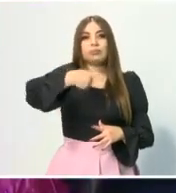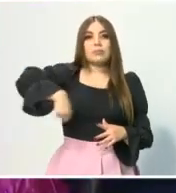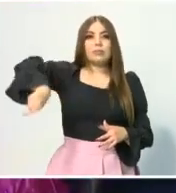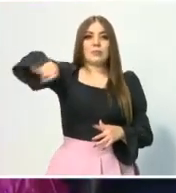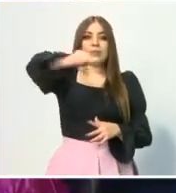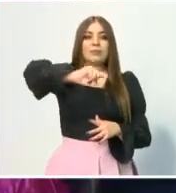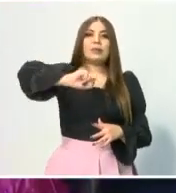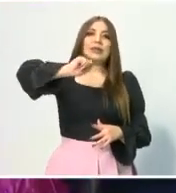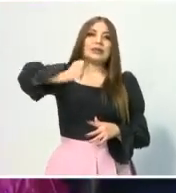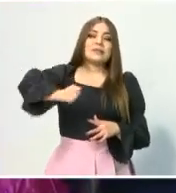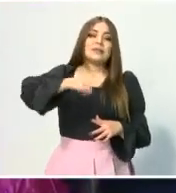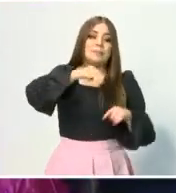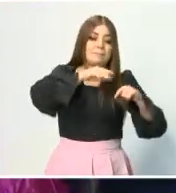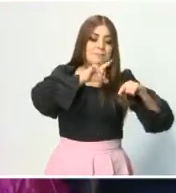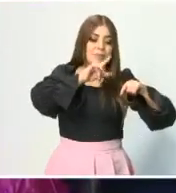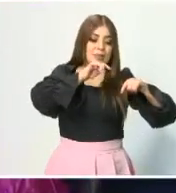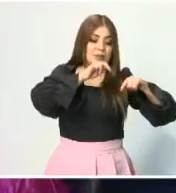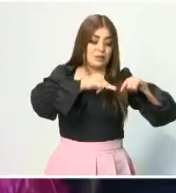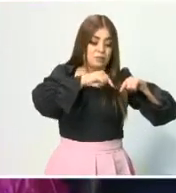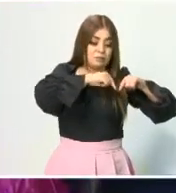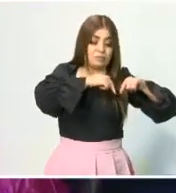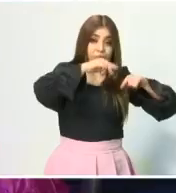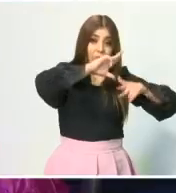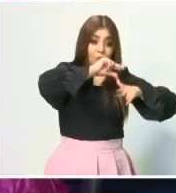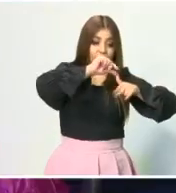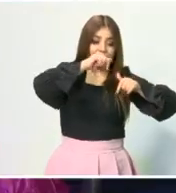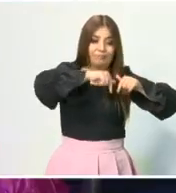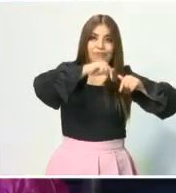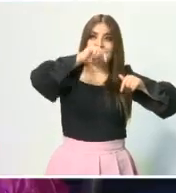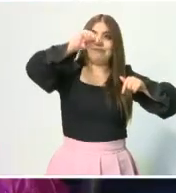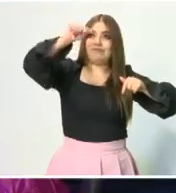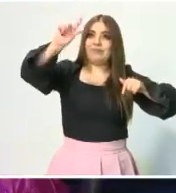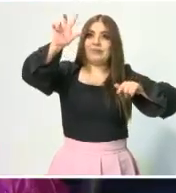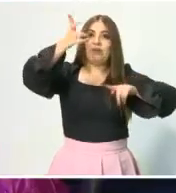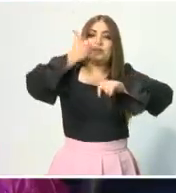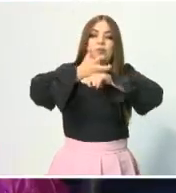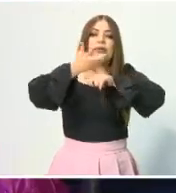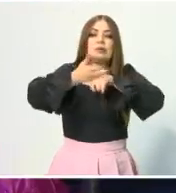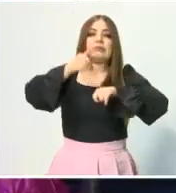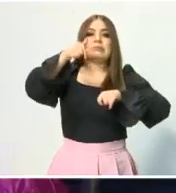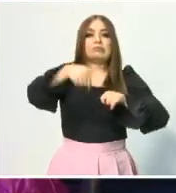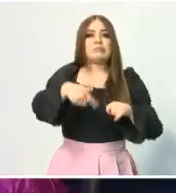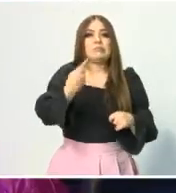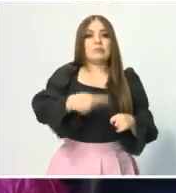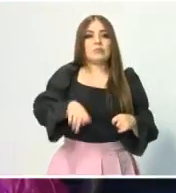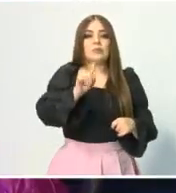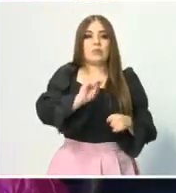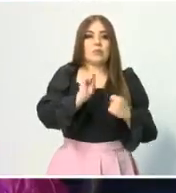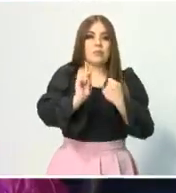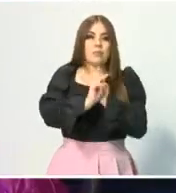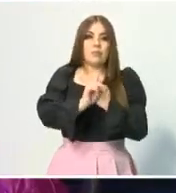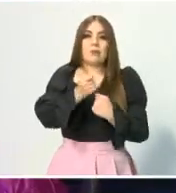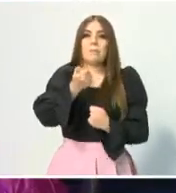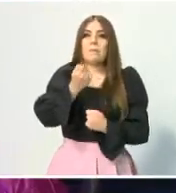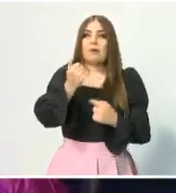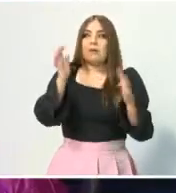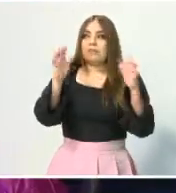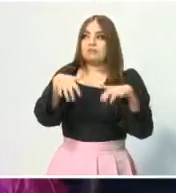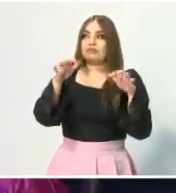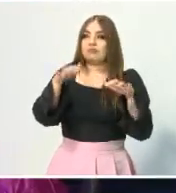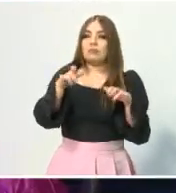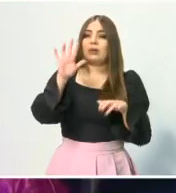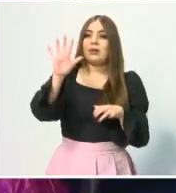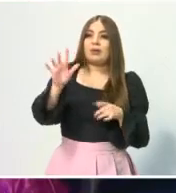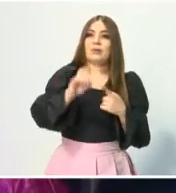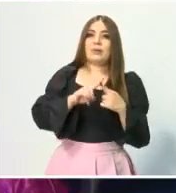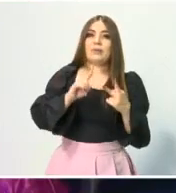será hacia Estados Unidos, sí nos va a estar dejando algunas precipitaciones aquí en el país, sobre todo en